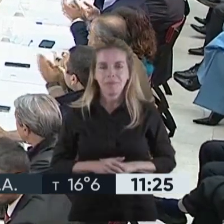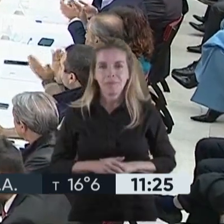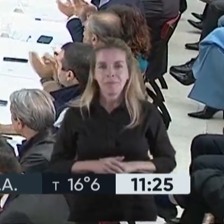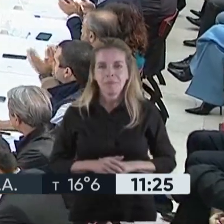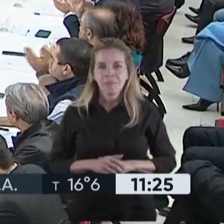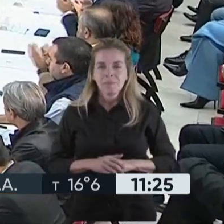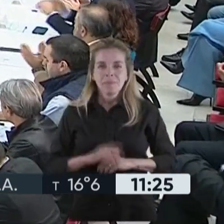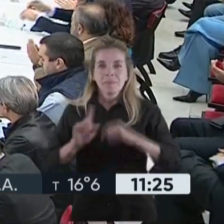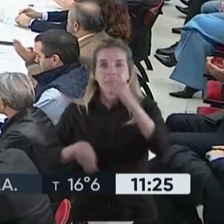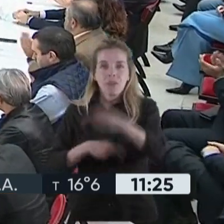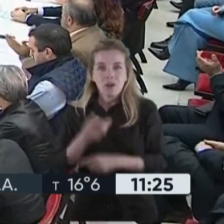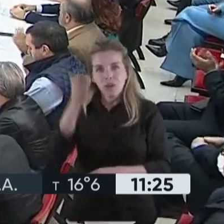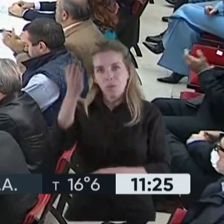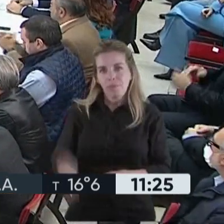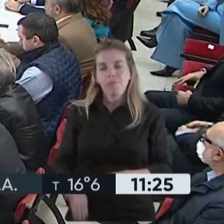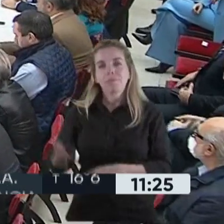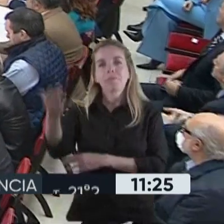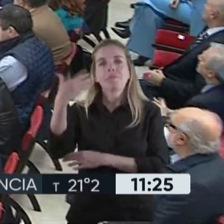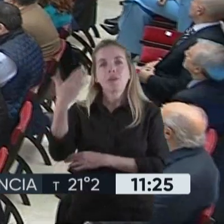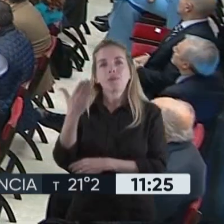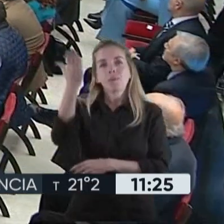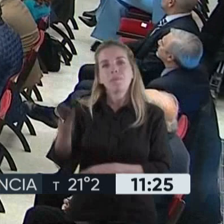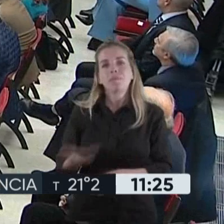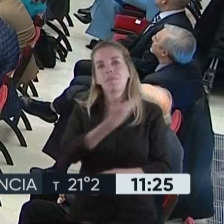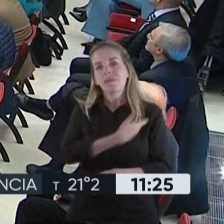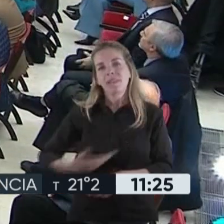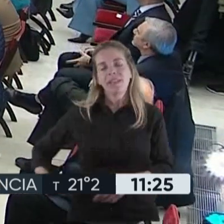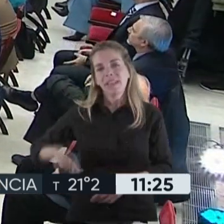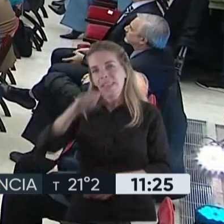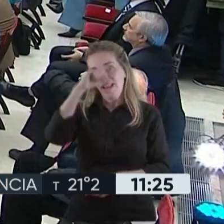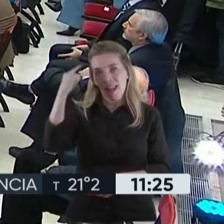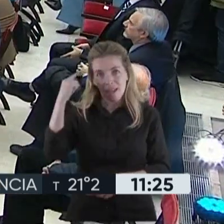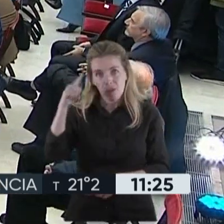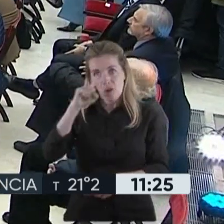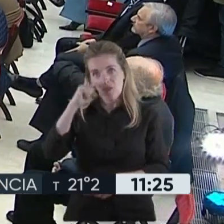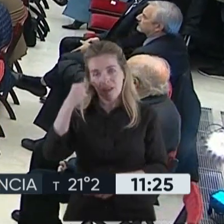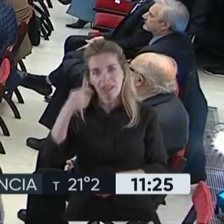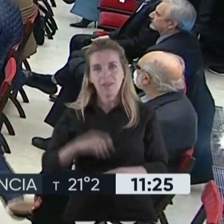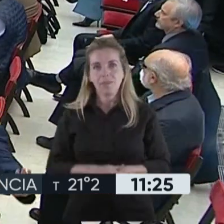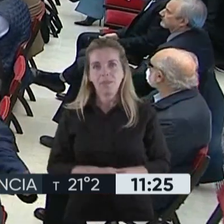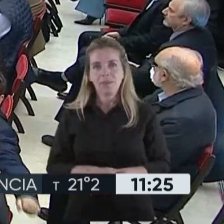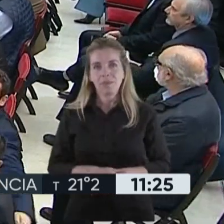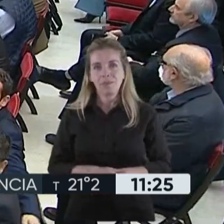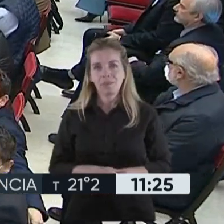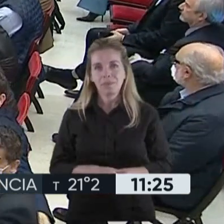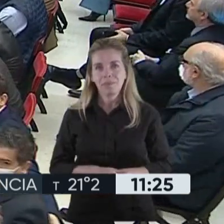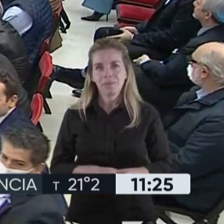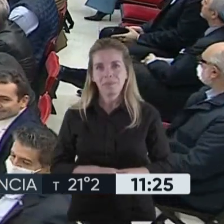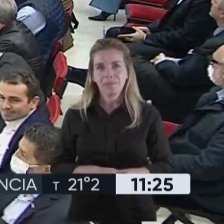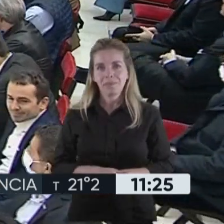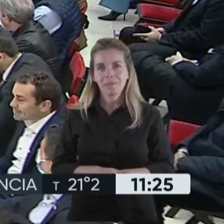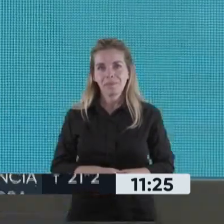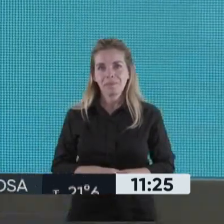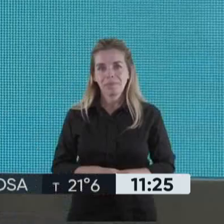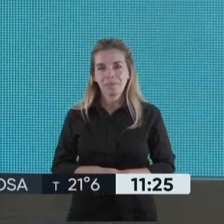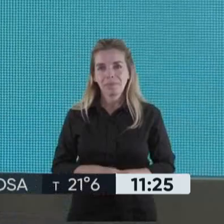Acto seguido. Hace uso de la palabra el señor Presidente de la Nación, doctor Alberto Fernández.